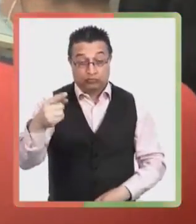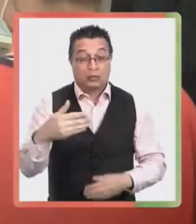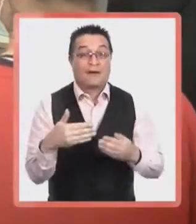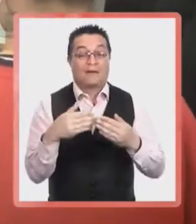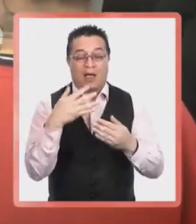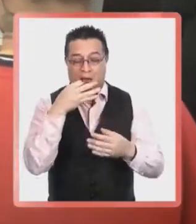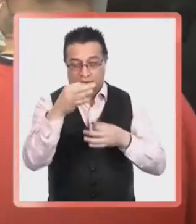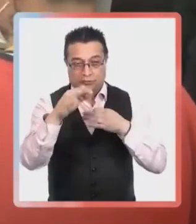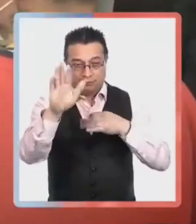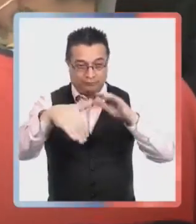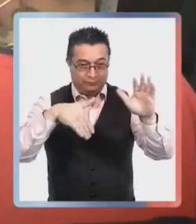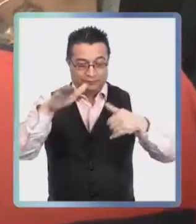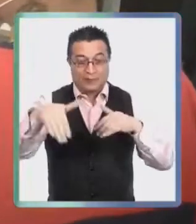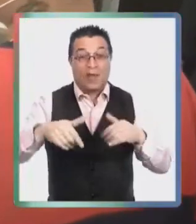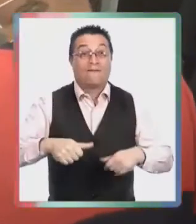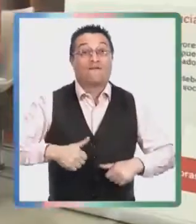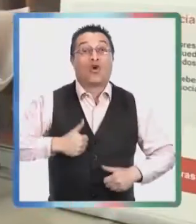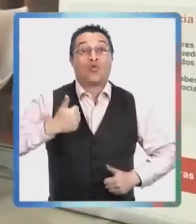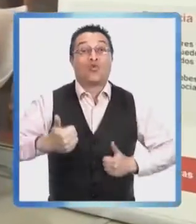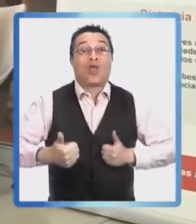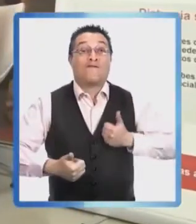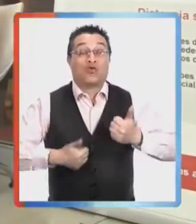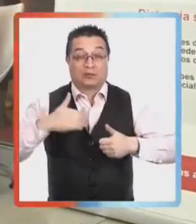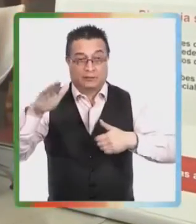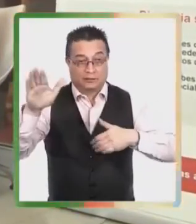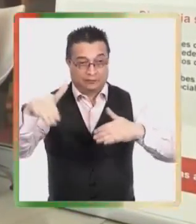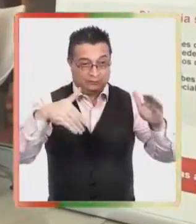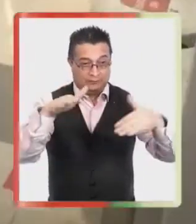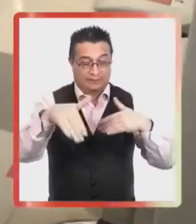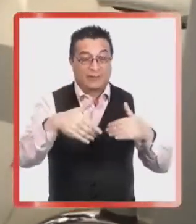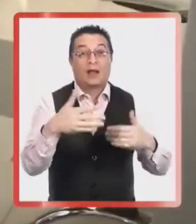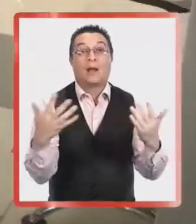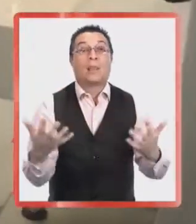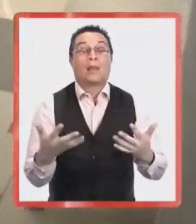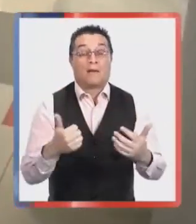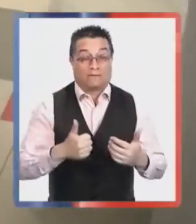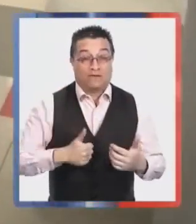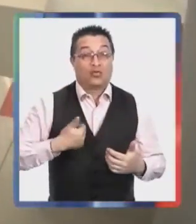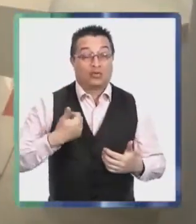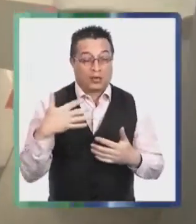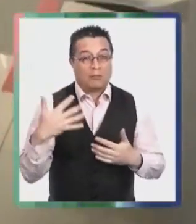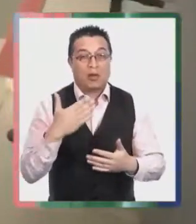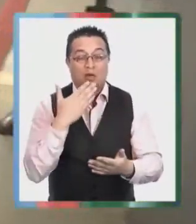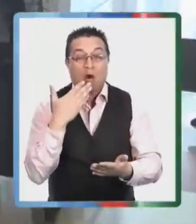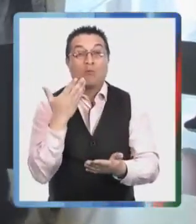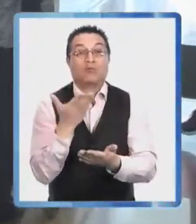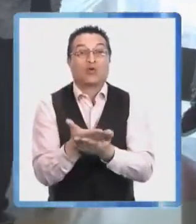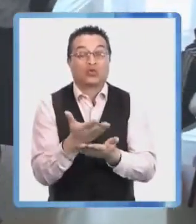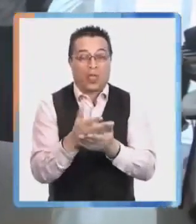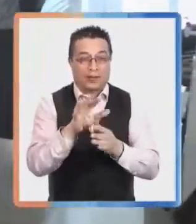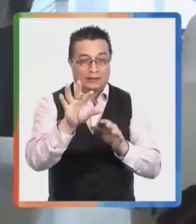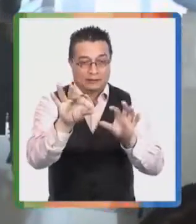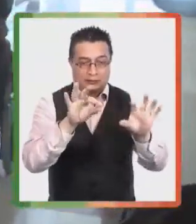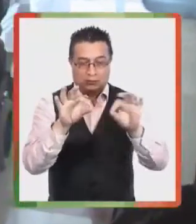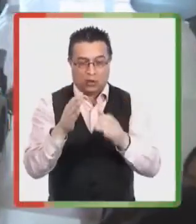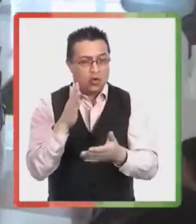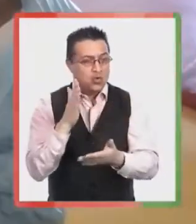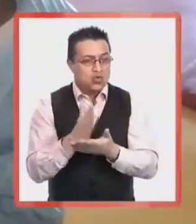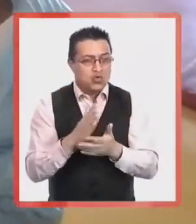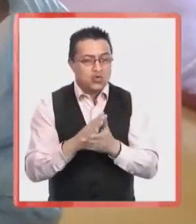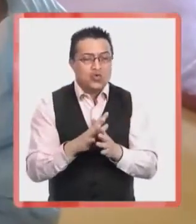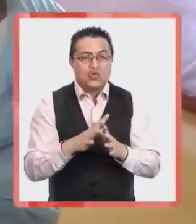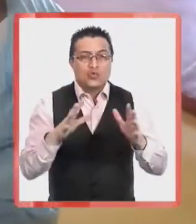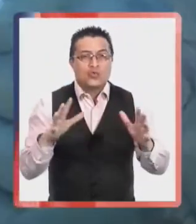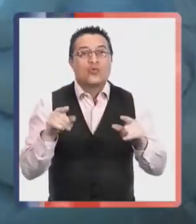vamos a estar abriendo un llamado a voluntarios porque es importante señalar que los voluntarios postulan hay un proceso de selección muy